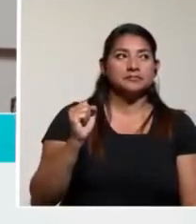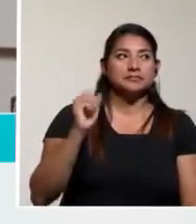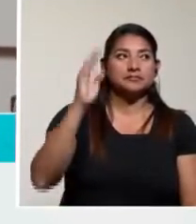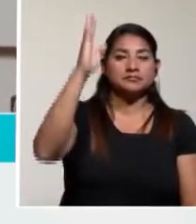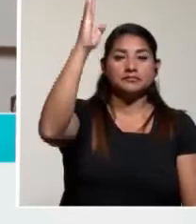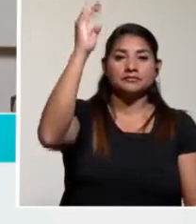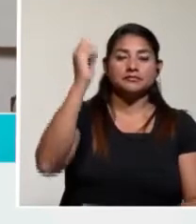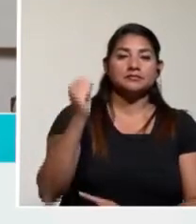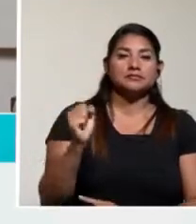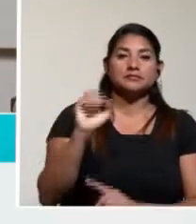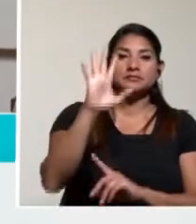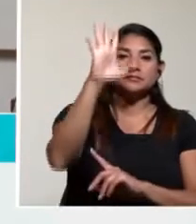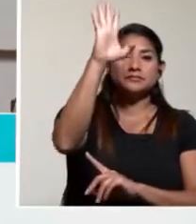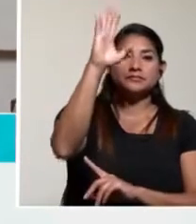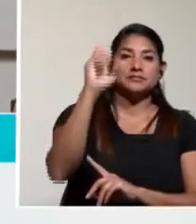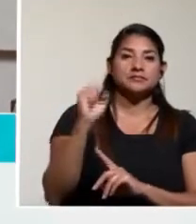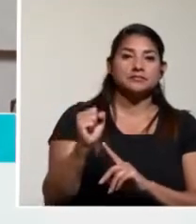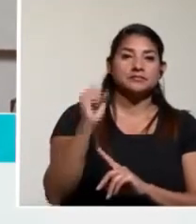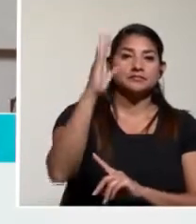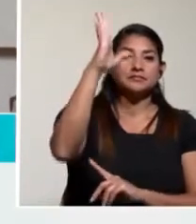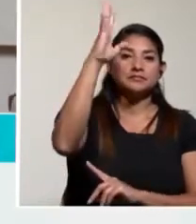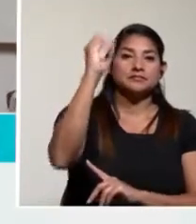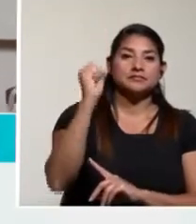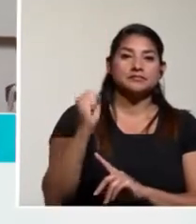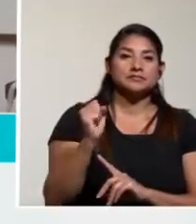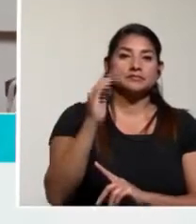Los dedos de este mismo lado.